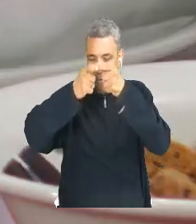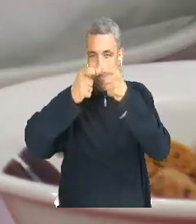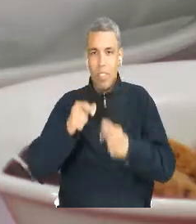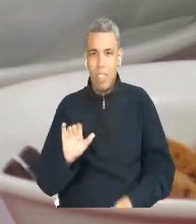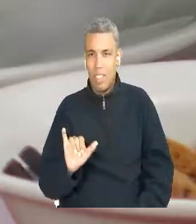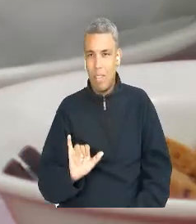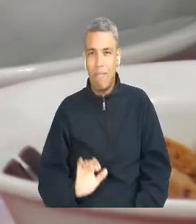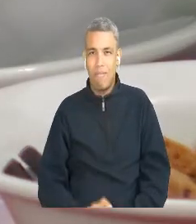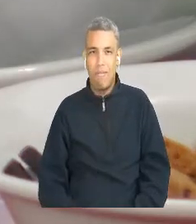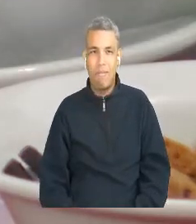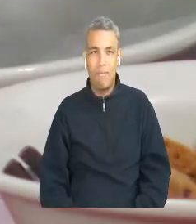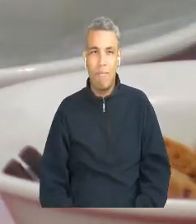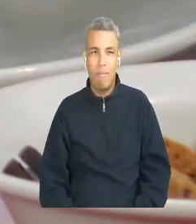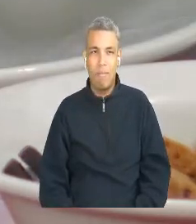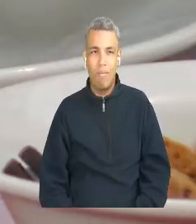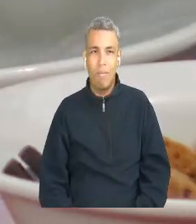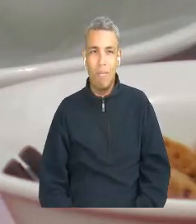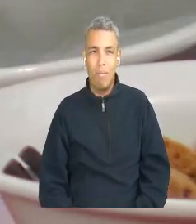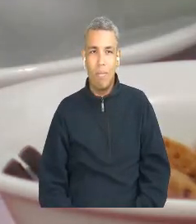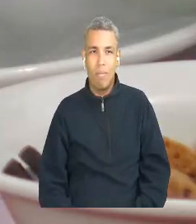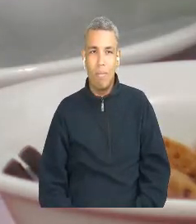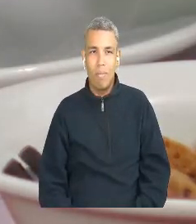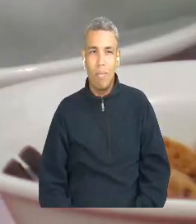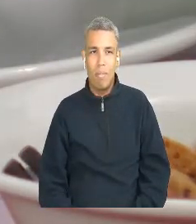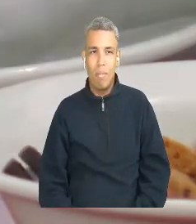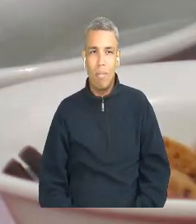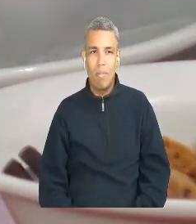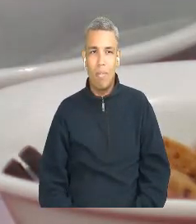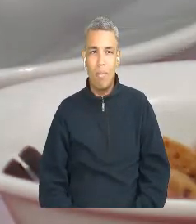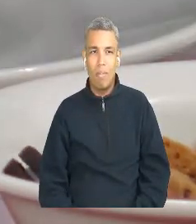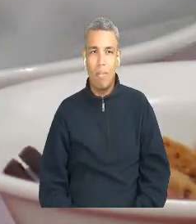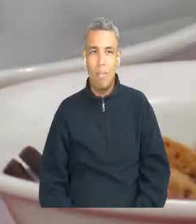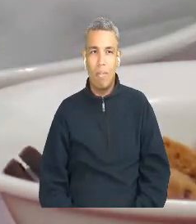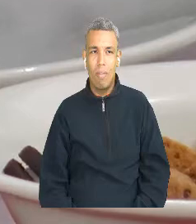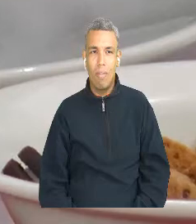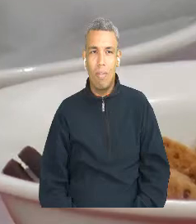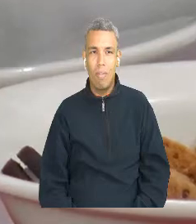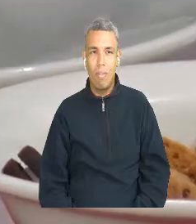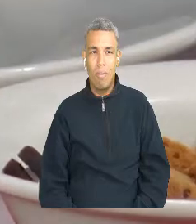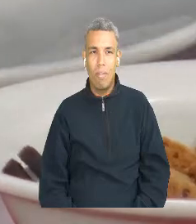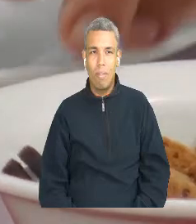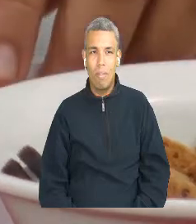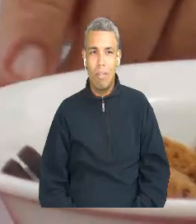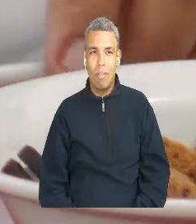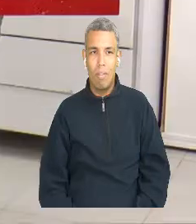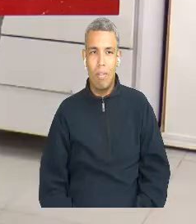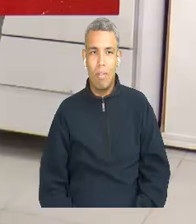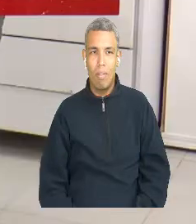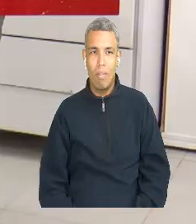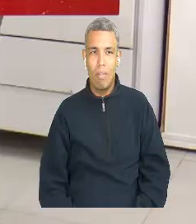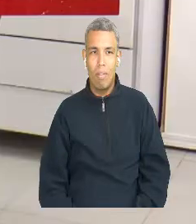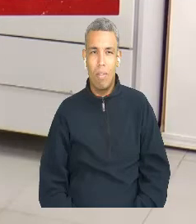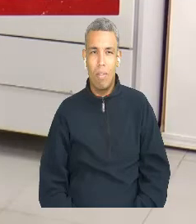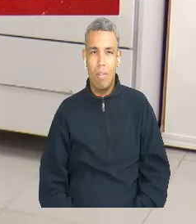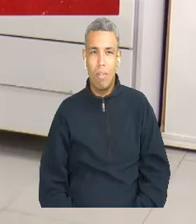servilletito. Y acá le pongo otro poquito. Pero vamos a ver aquí cómo me queda la cuestión. Yo lo voy a hacer así.